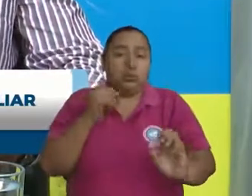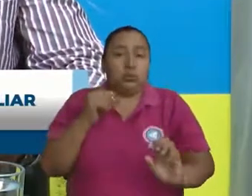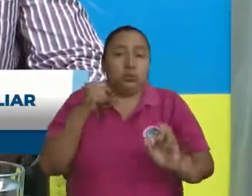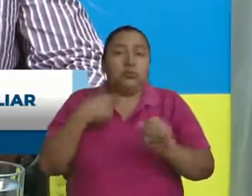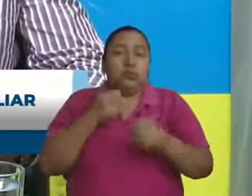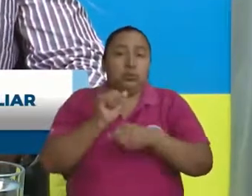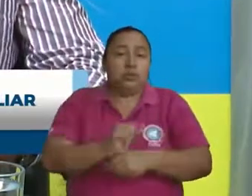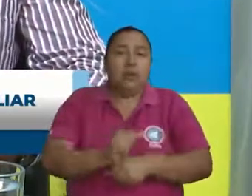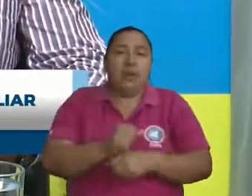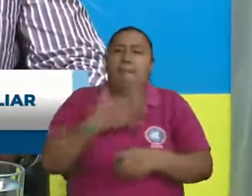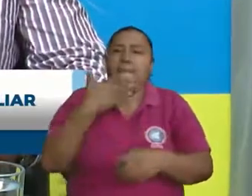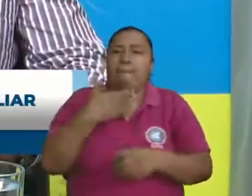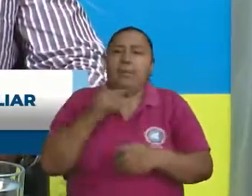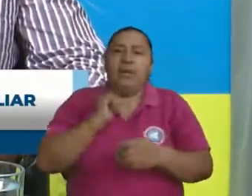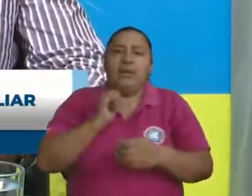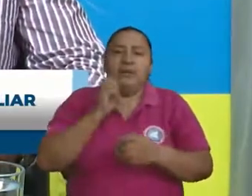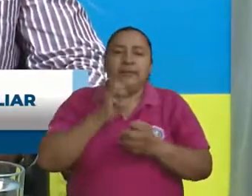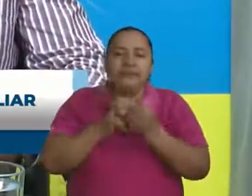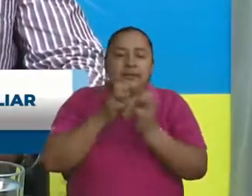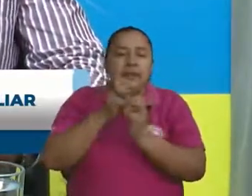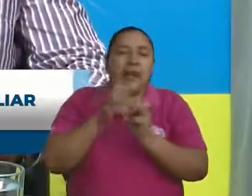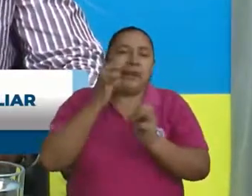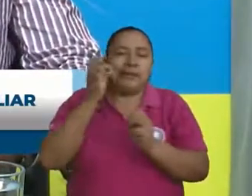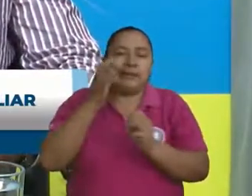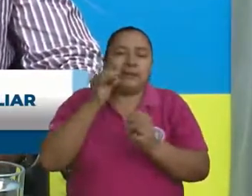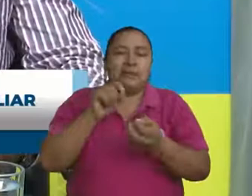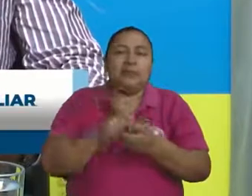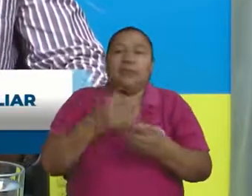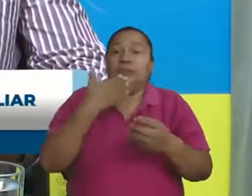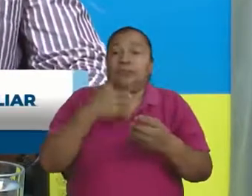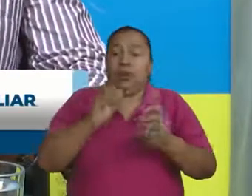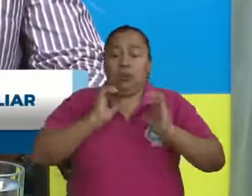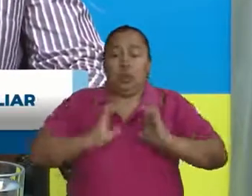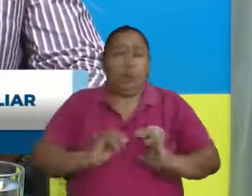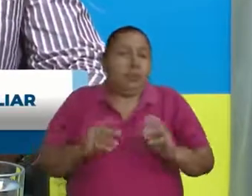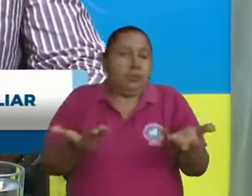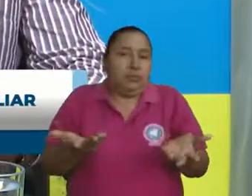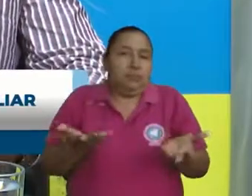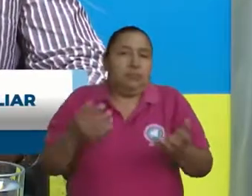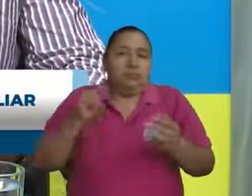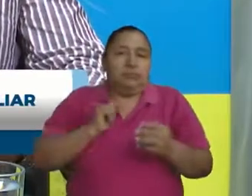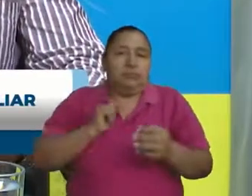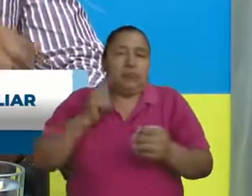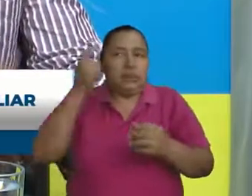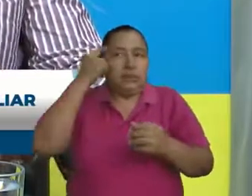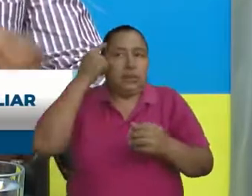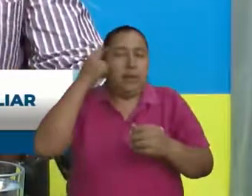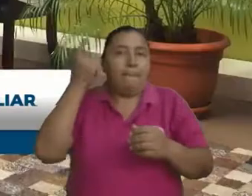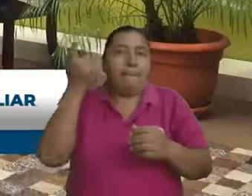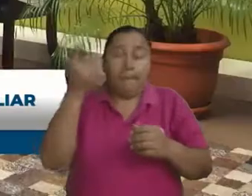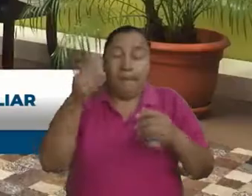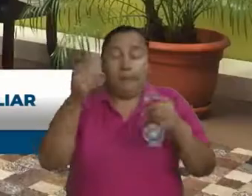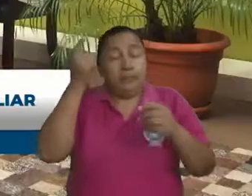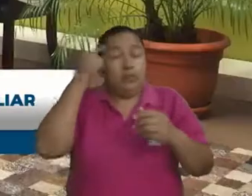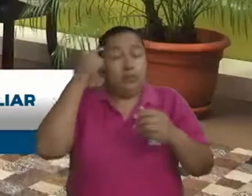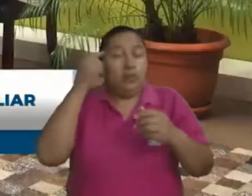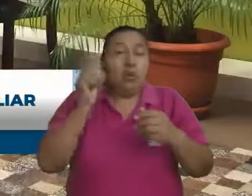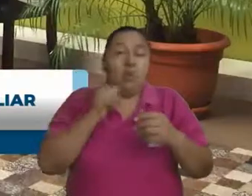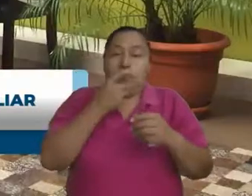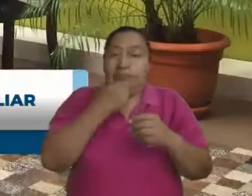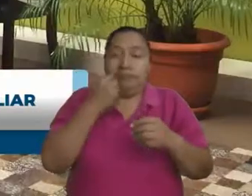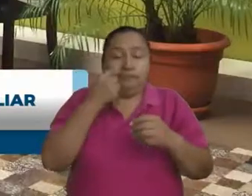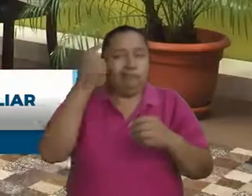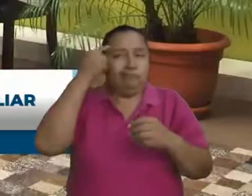sabemos que comer chicle puede ser contraproducente para nuestro organismo porque el cerebro o la boca